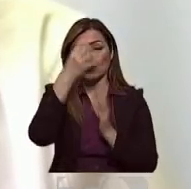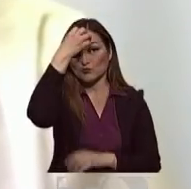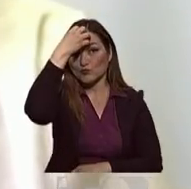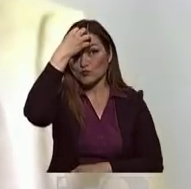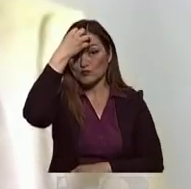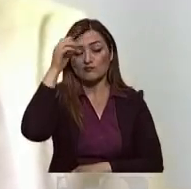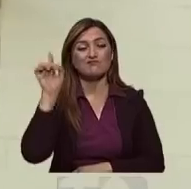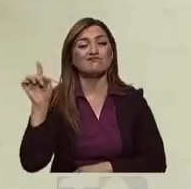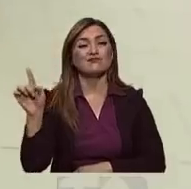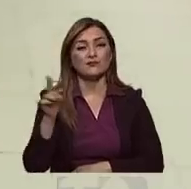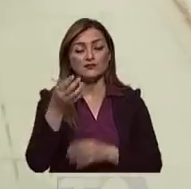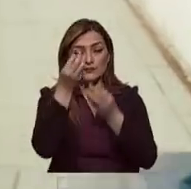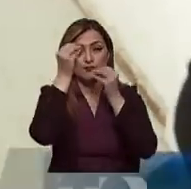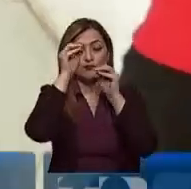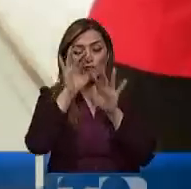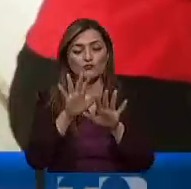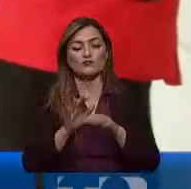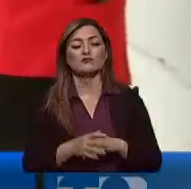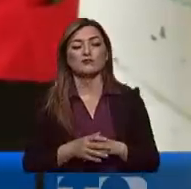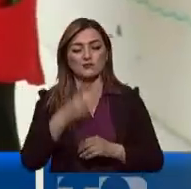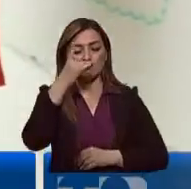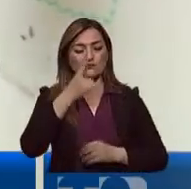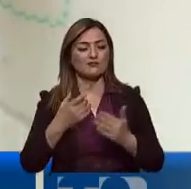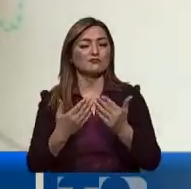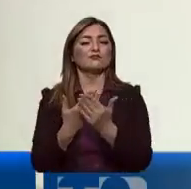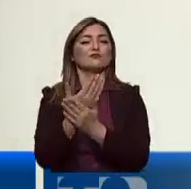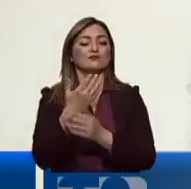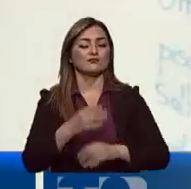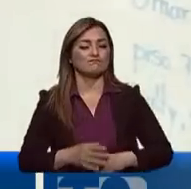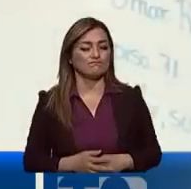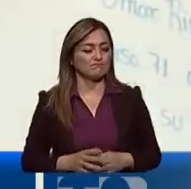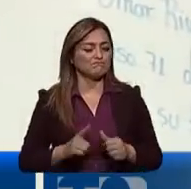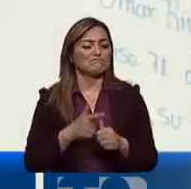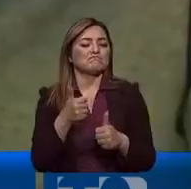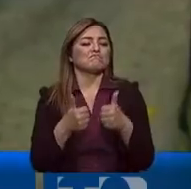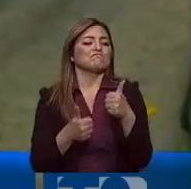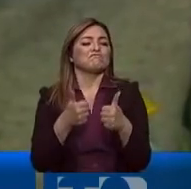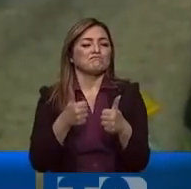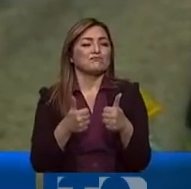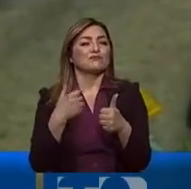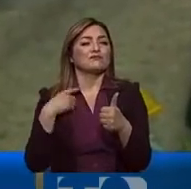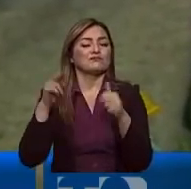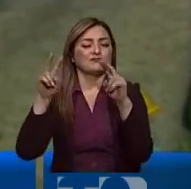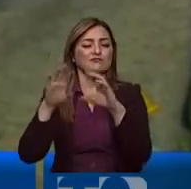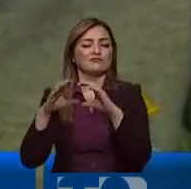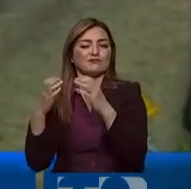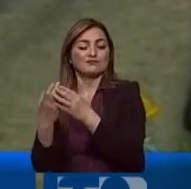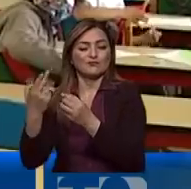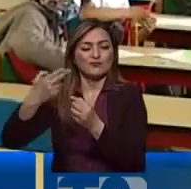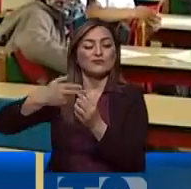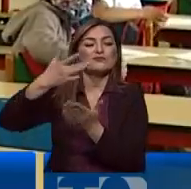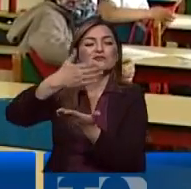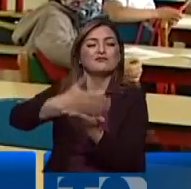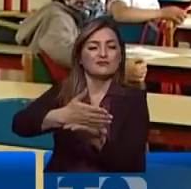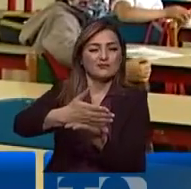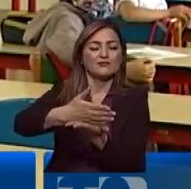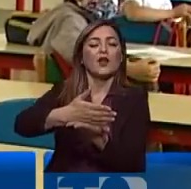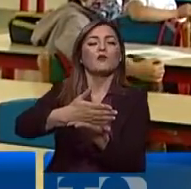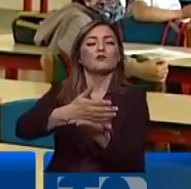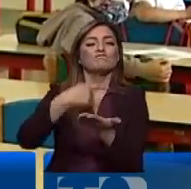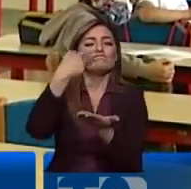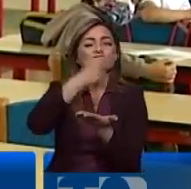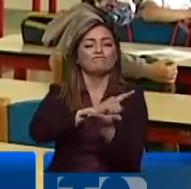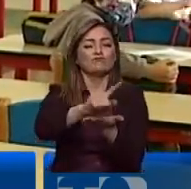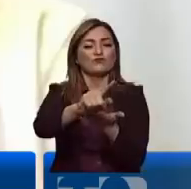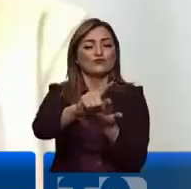maría brawn informó que se adoptaron nuevas medidas la principal la suspensión de clases en todo el sistema fiscal durante